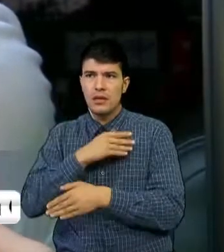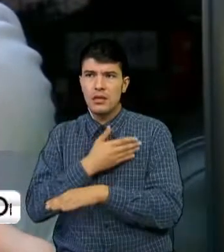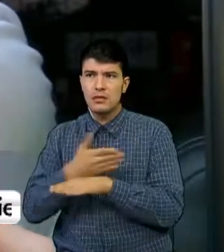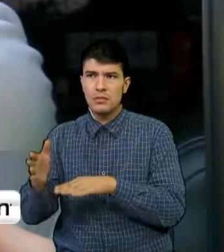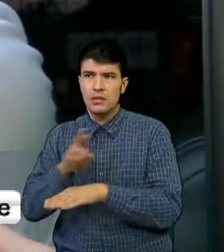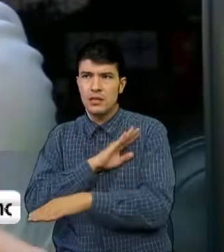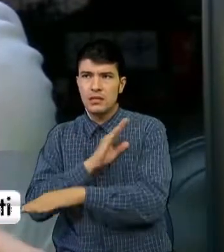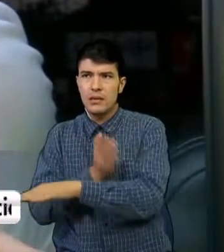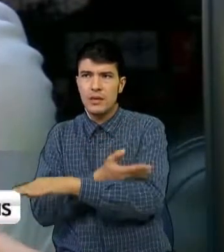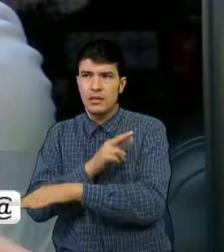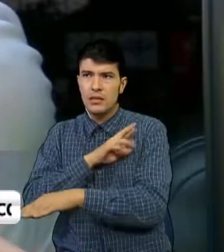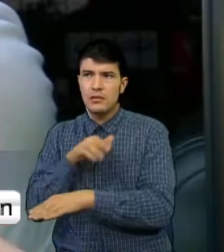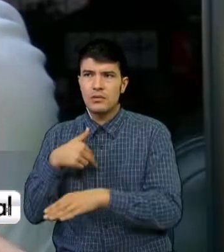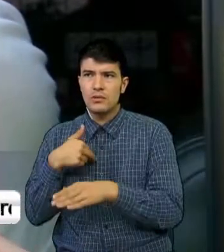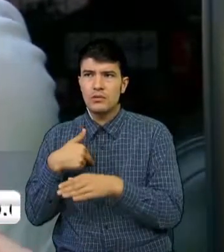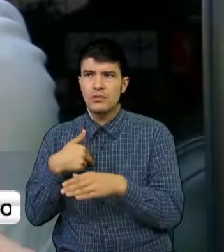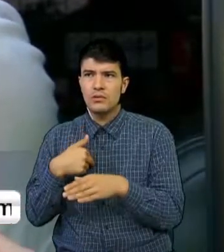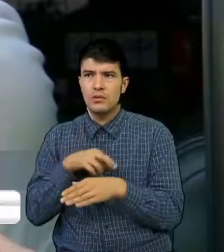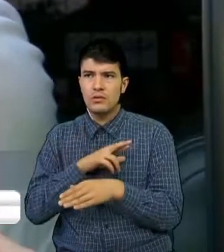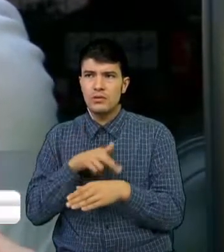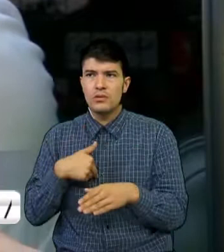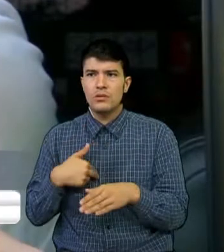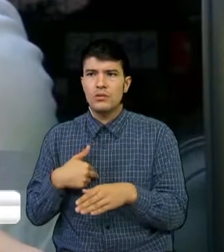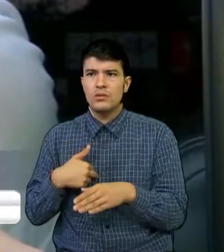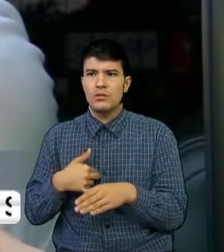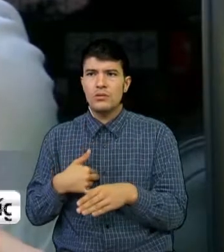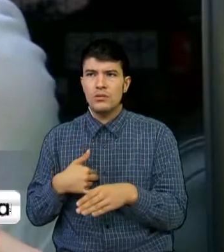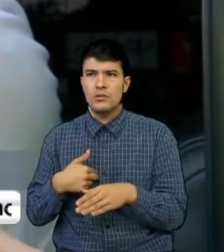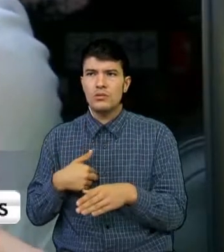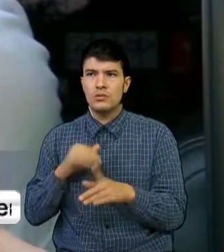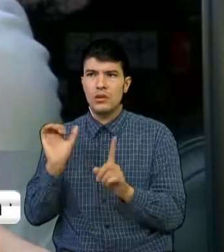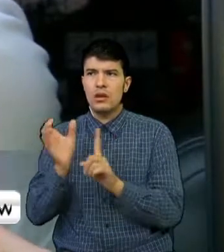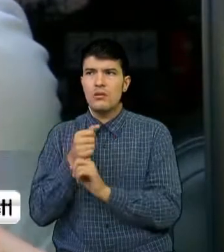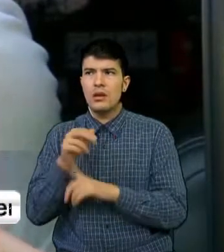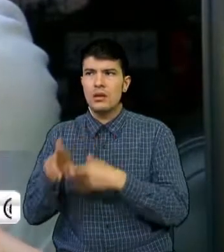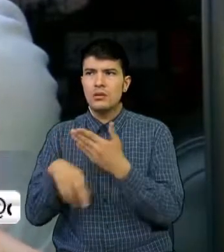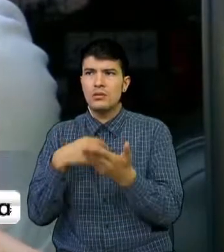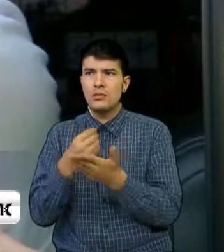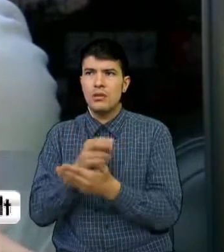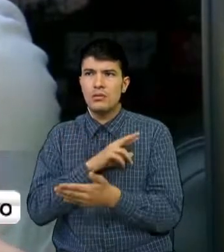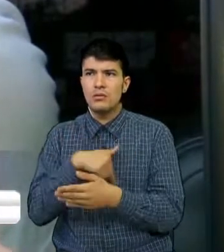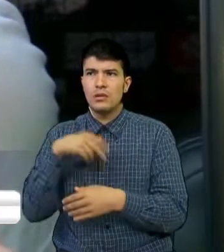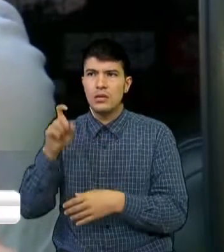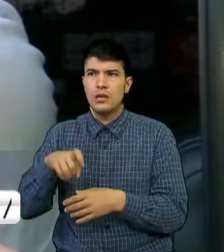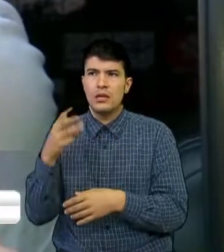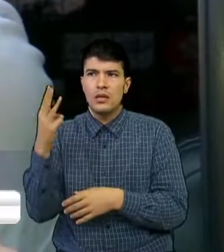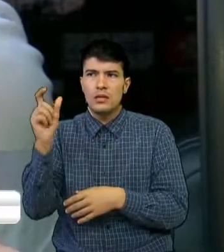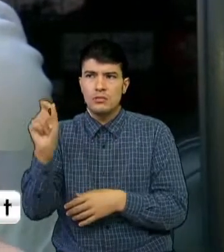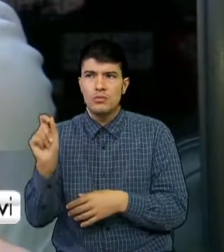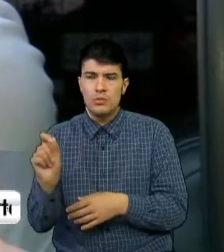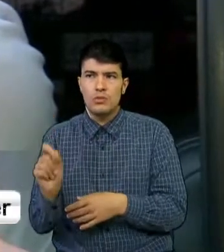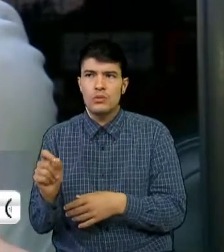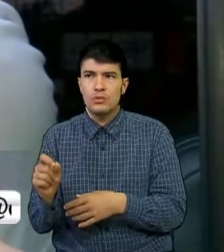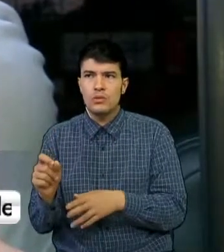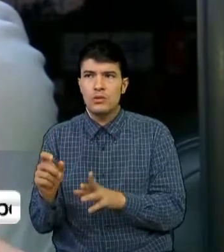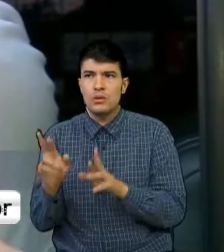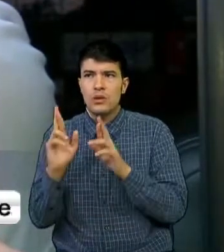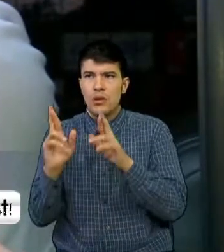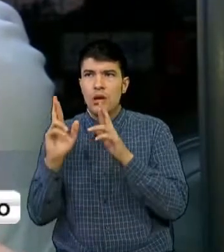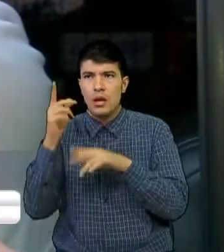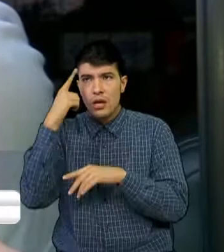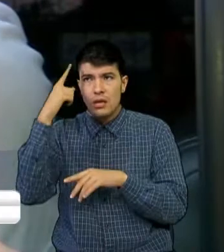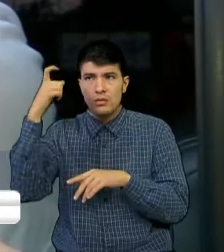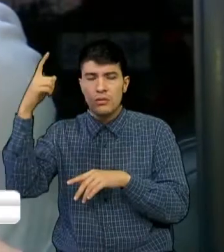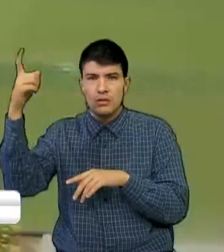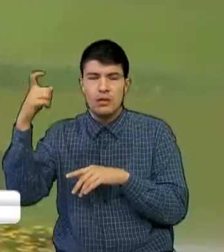de nosotros que nos quedamos a conseguir el resultado que necesitamos los tres puntos y soñamos con